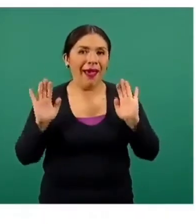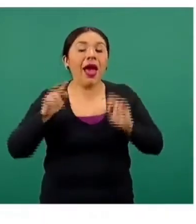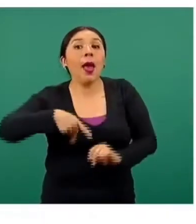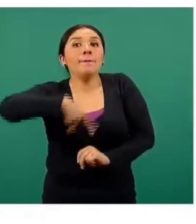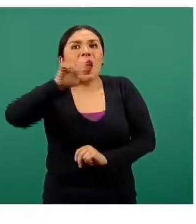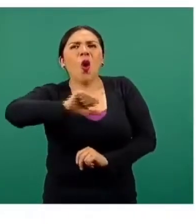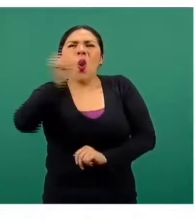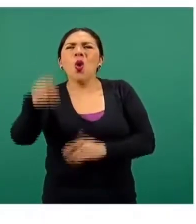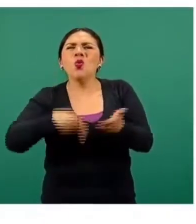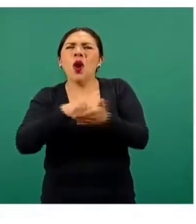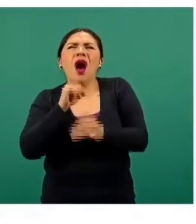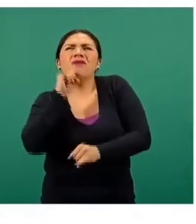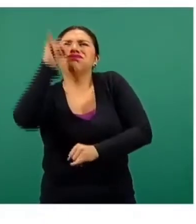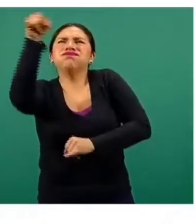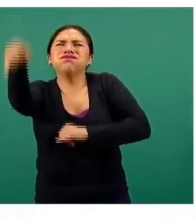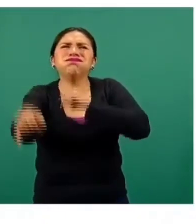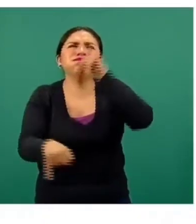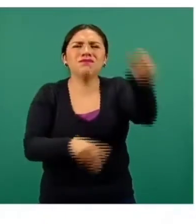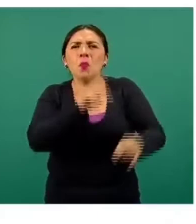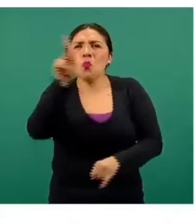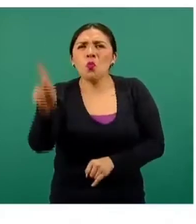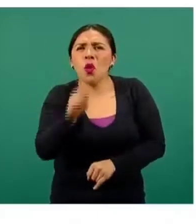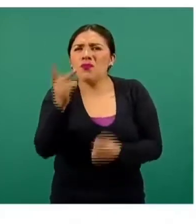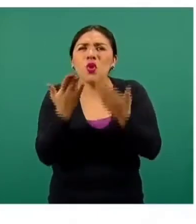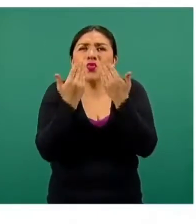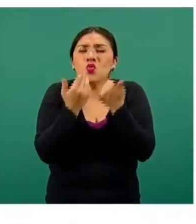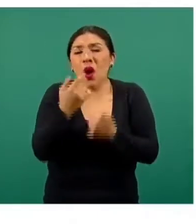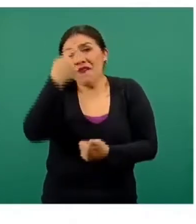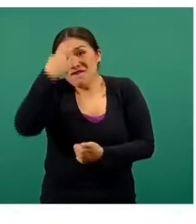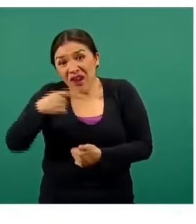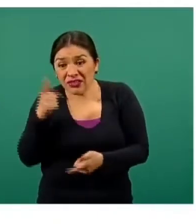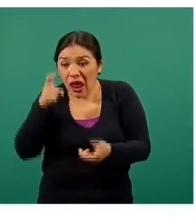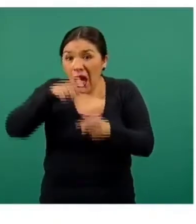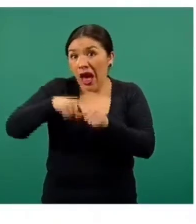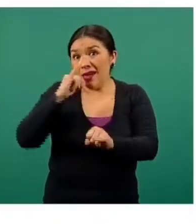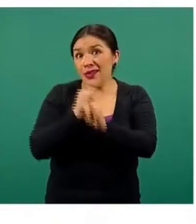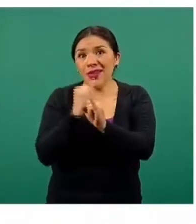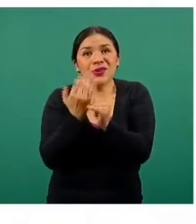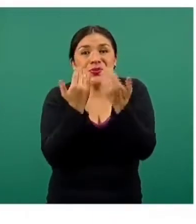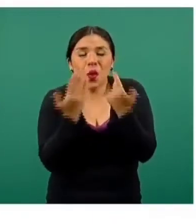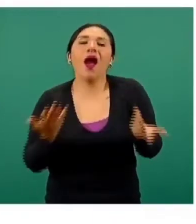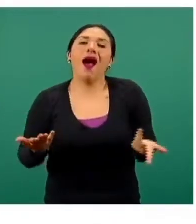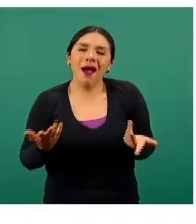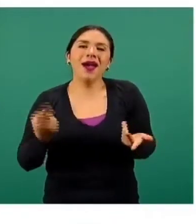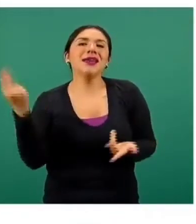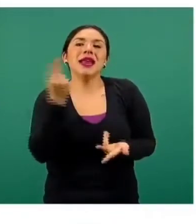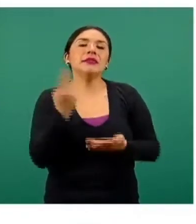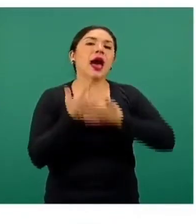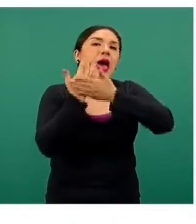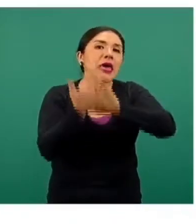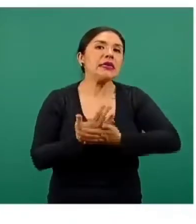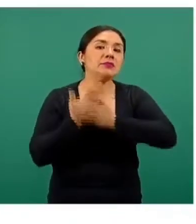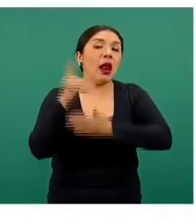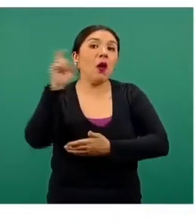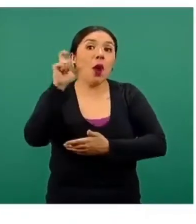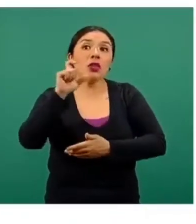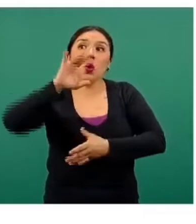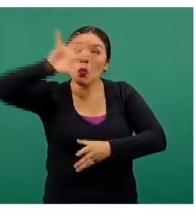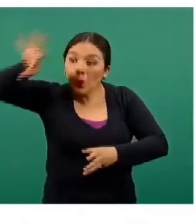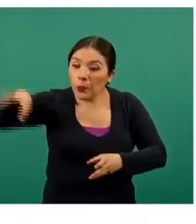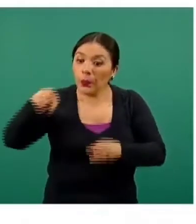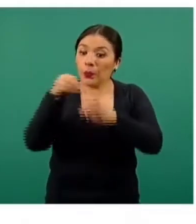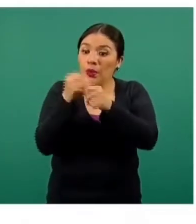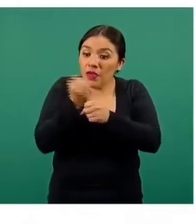comunidades rurales, donde no existe un acceso facilitado al Internet, entonces es necesario esperar a que se colecten los